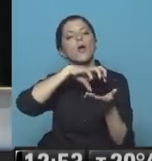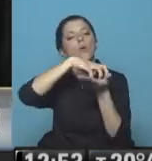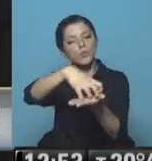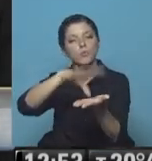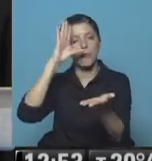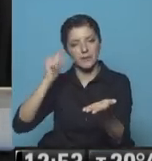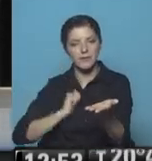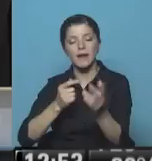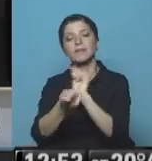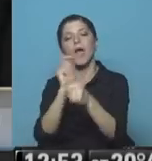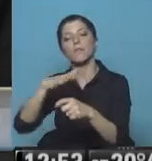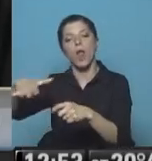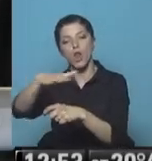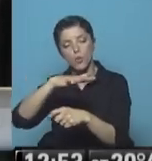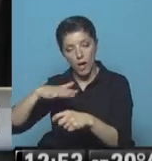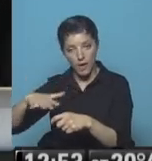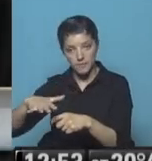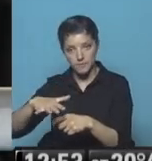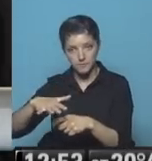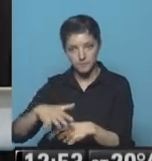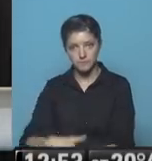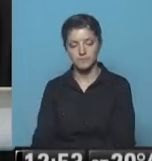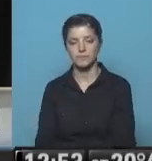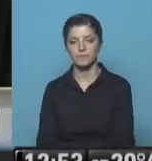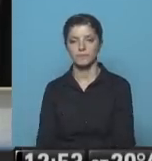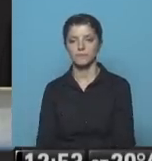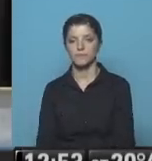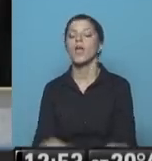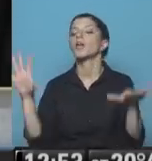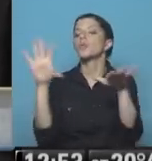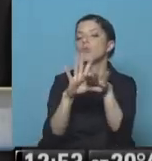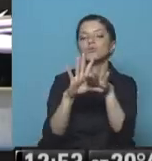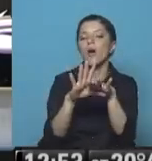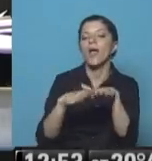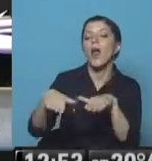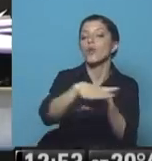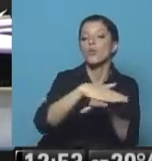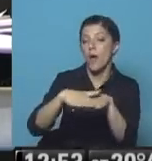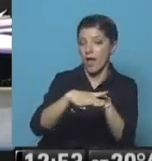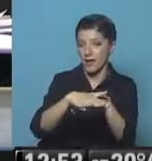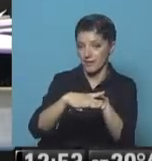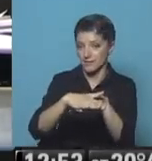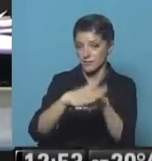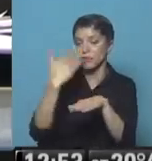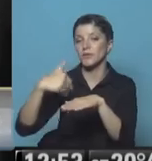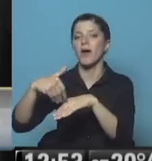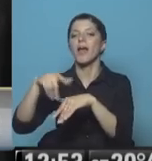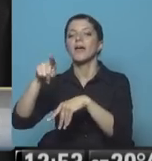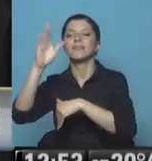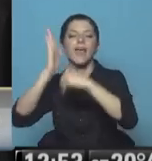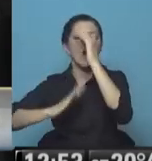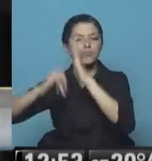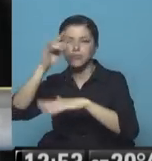militares, coincidiendo con espacios geográficos donde se iban a hacer estos emprendimientos mineros